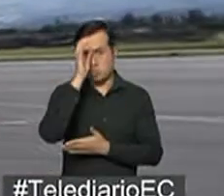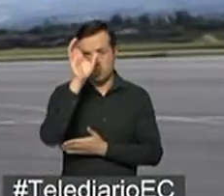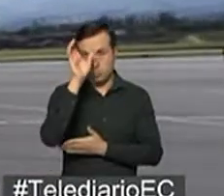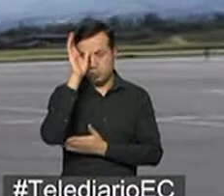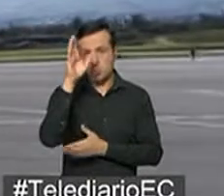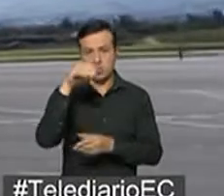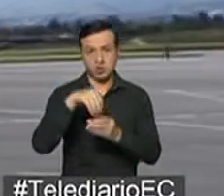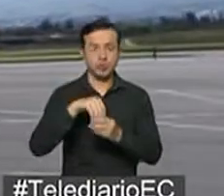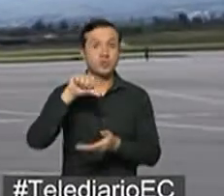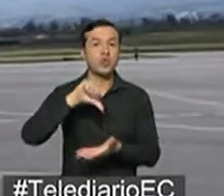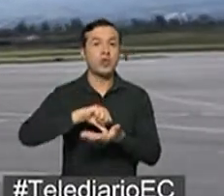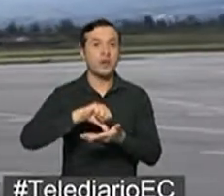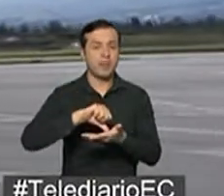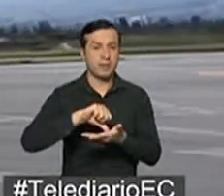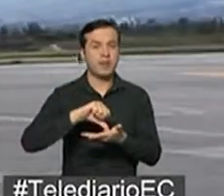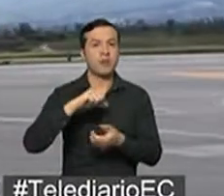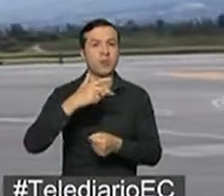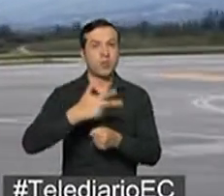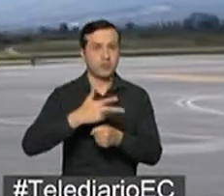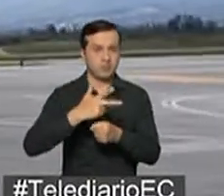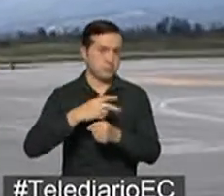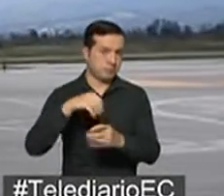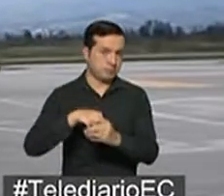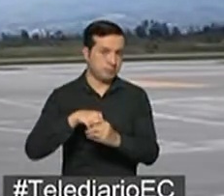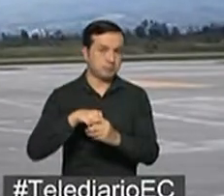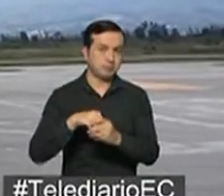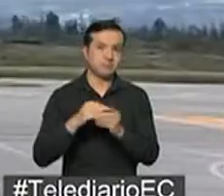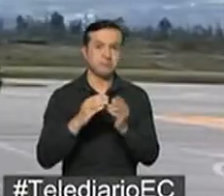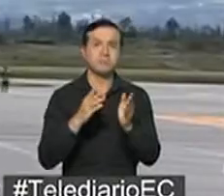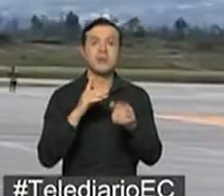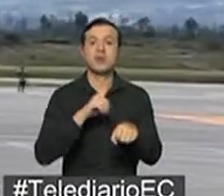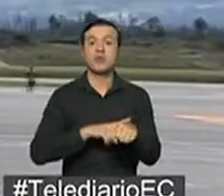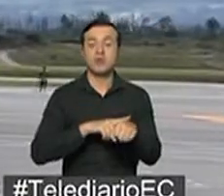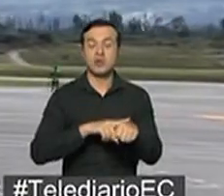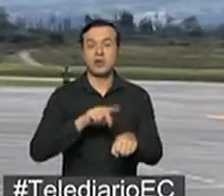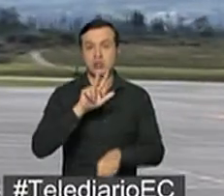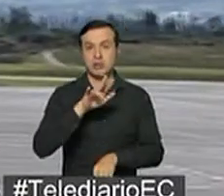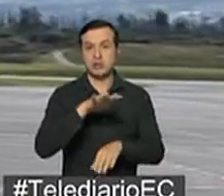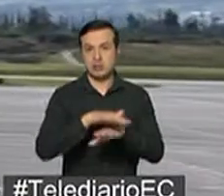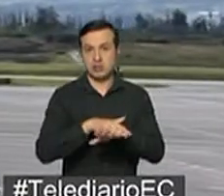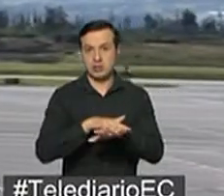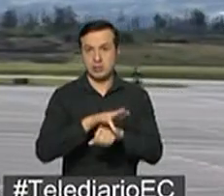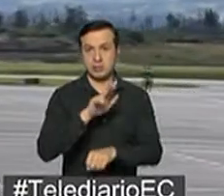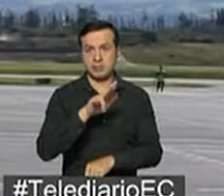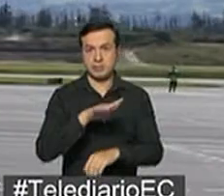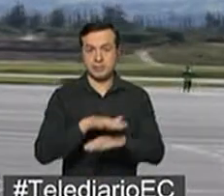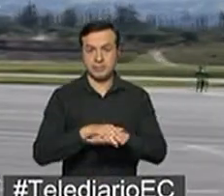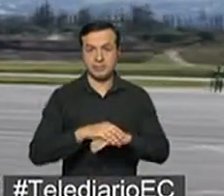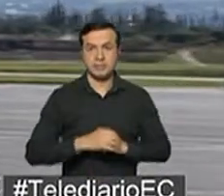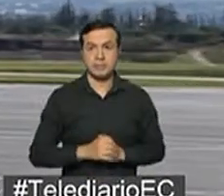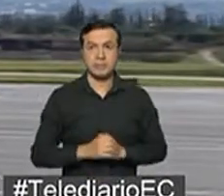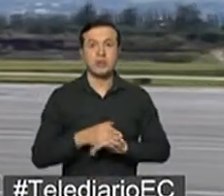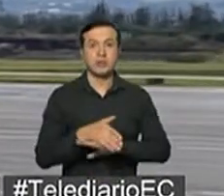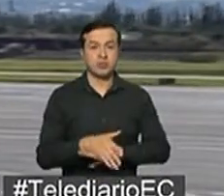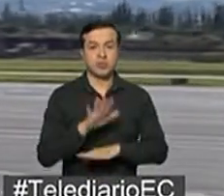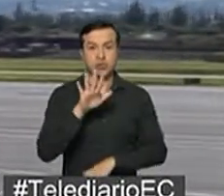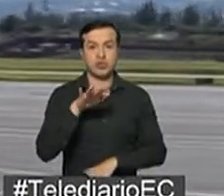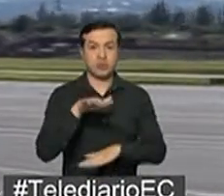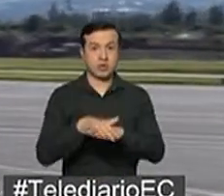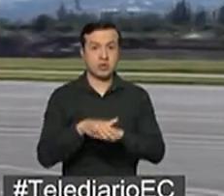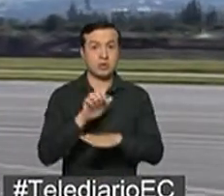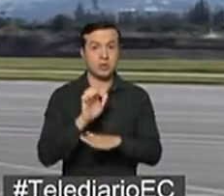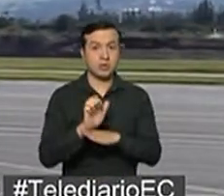en la ciudad de guatemala la ceremonia se llevará a cabo a las 15 horas hora de ecuador a las 5 de la tarde hora ecuatoriana